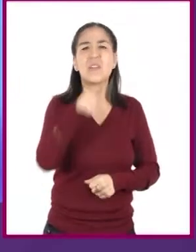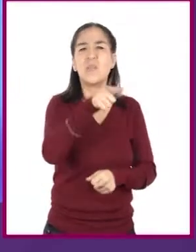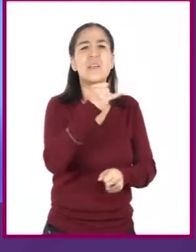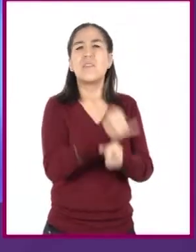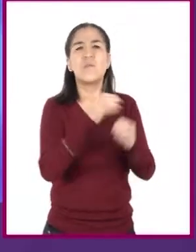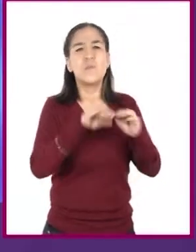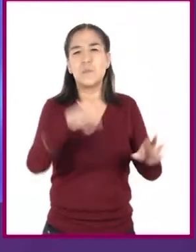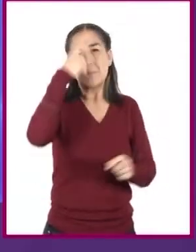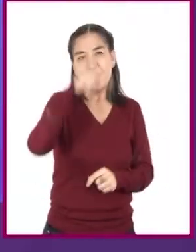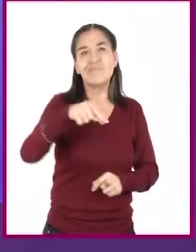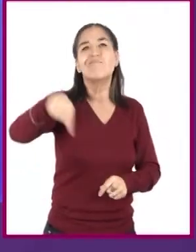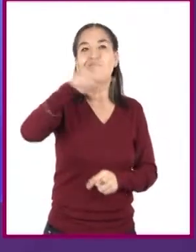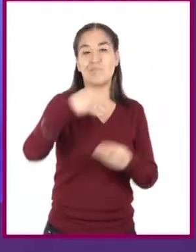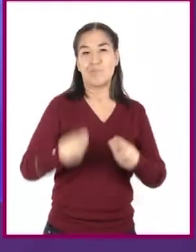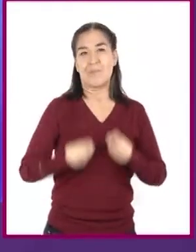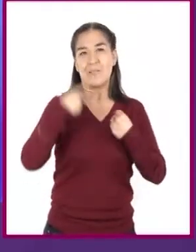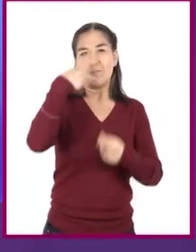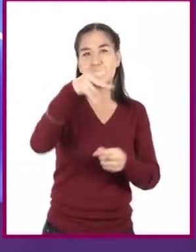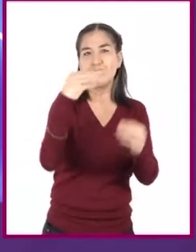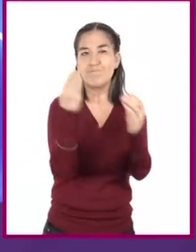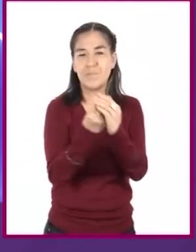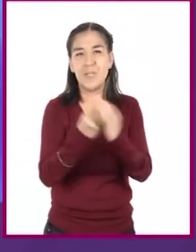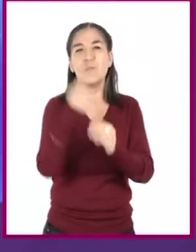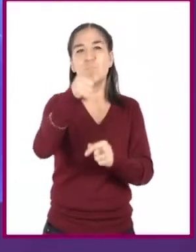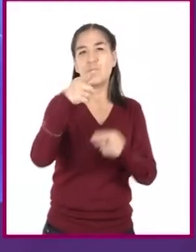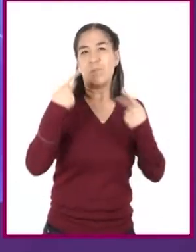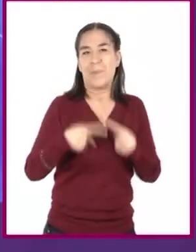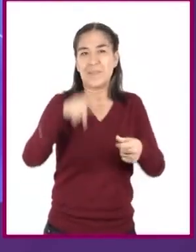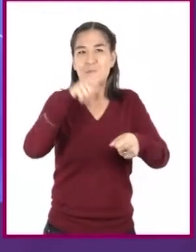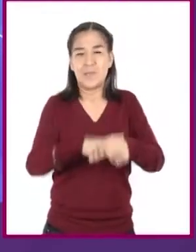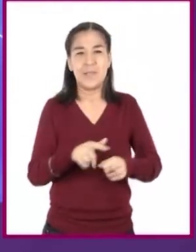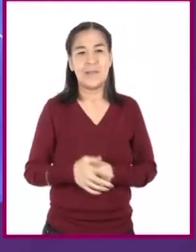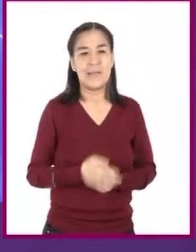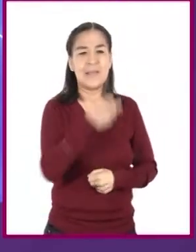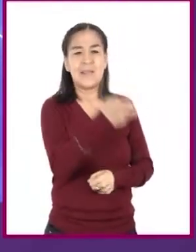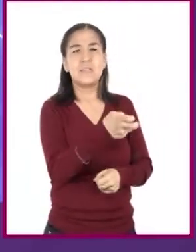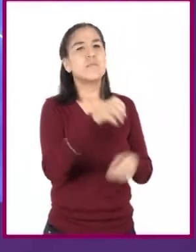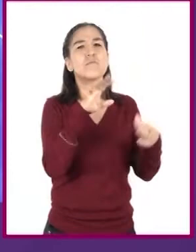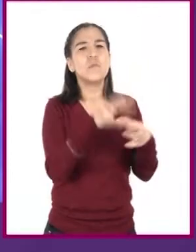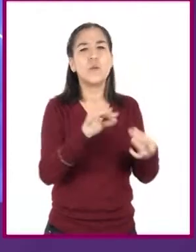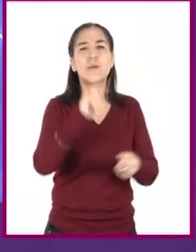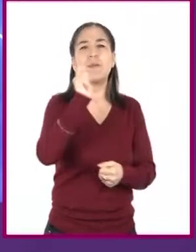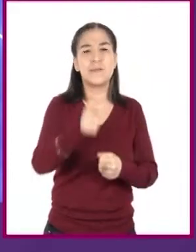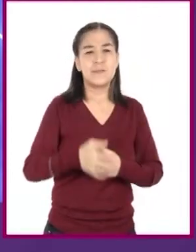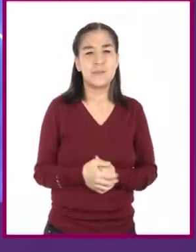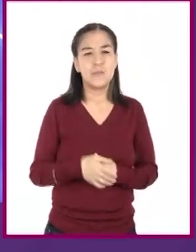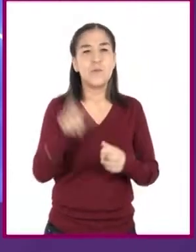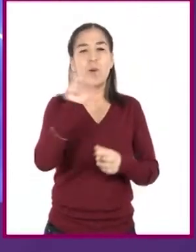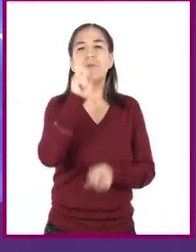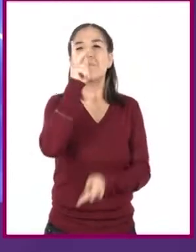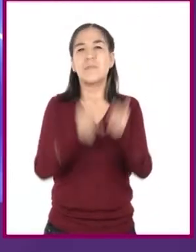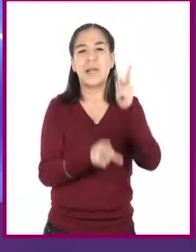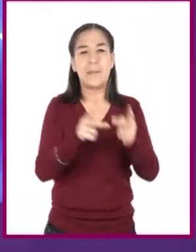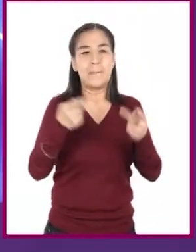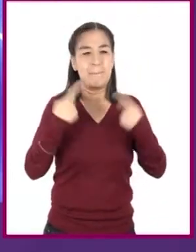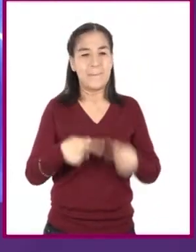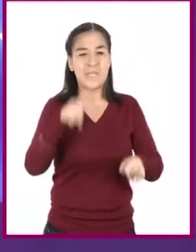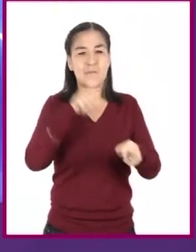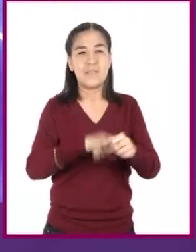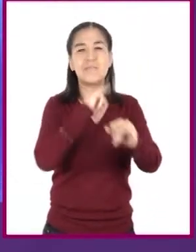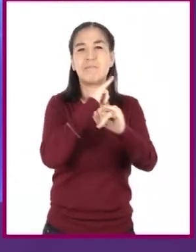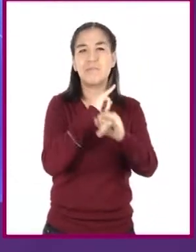parte de tu vida privada y tu personalidad. Y precisamente a esto nos referimos cuando hablamos de nuestra identidad